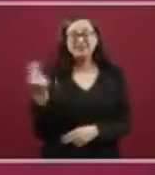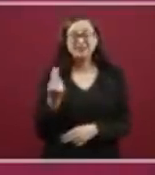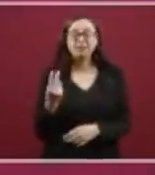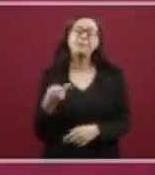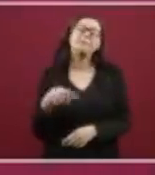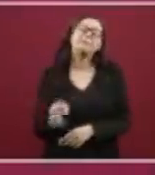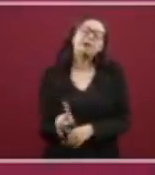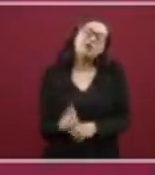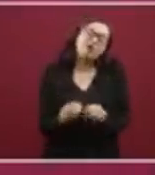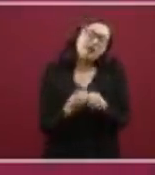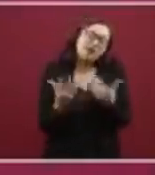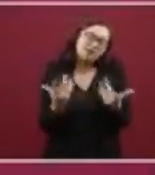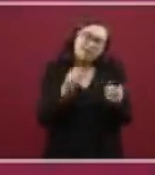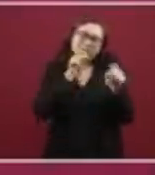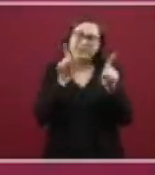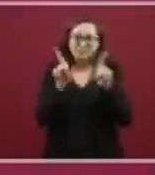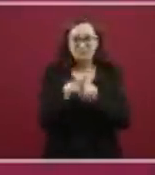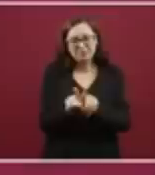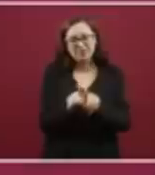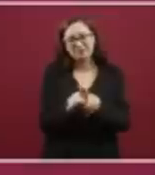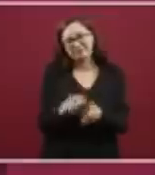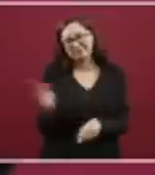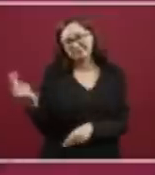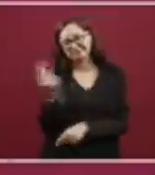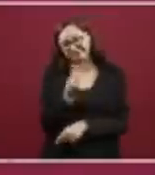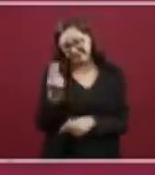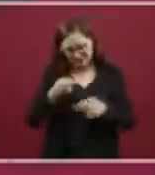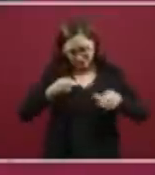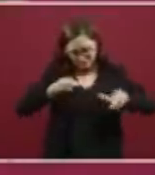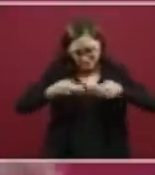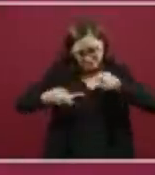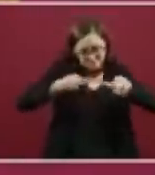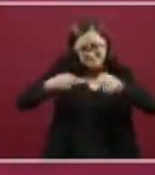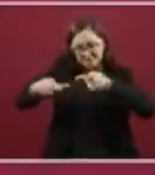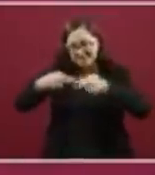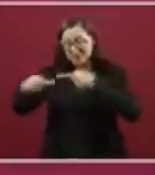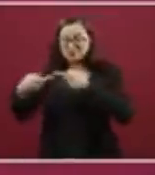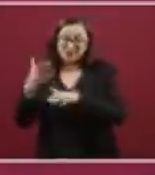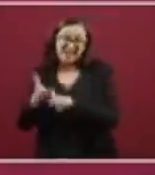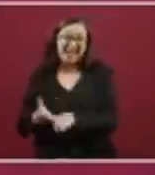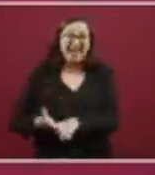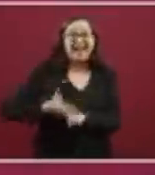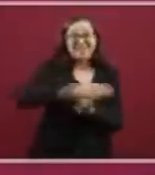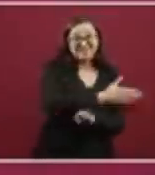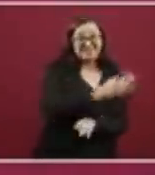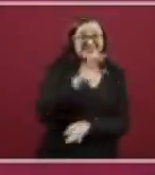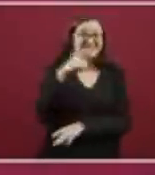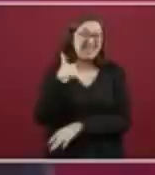planeación. Esa es una diferencia con el modelo neoliberal.